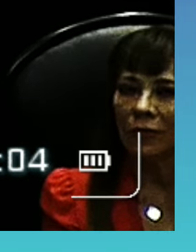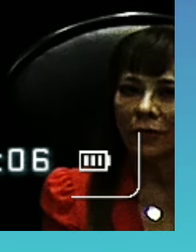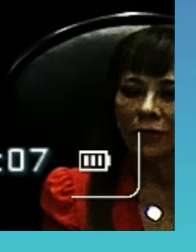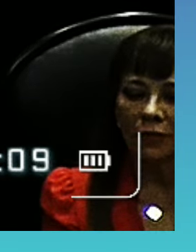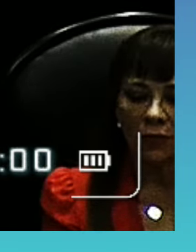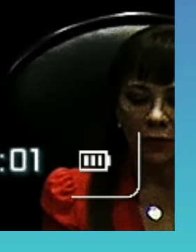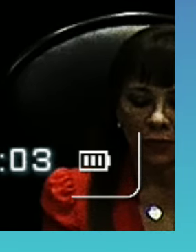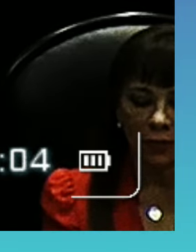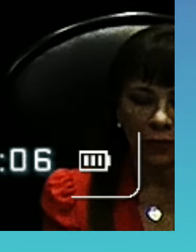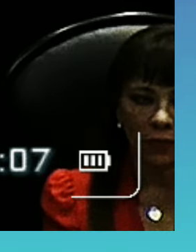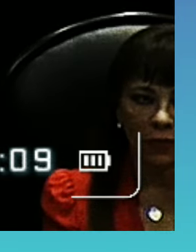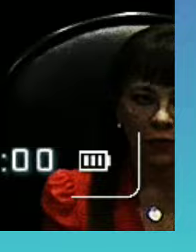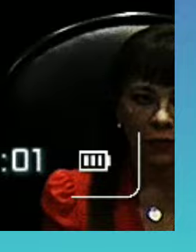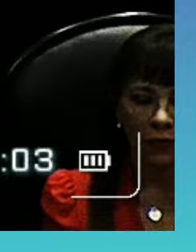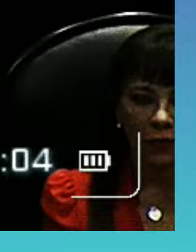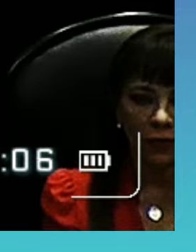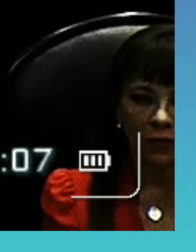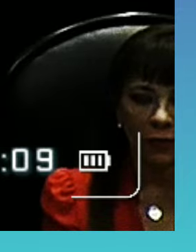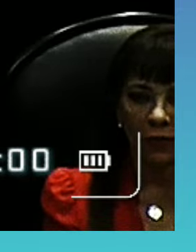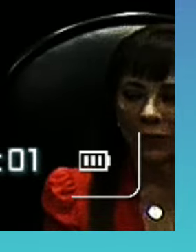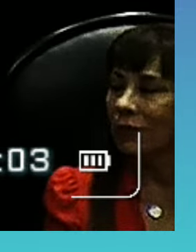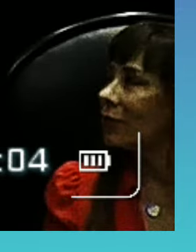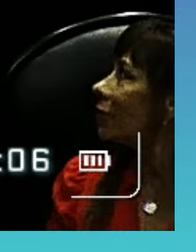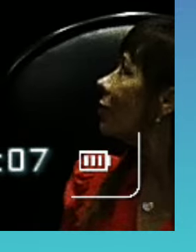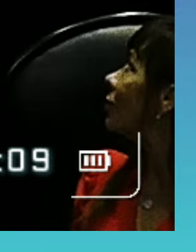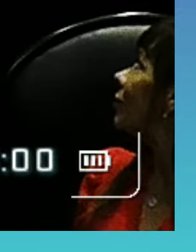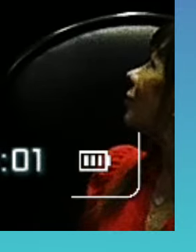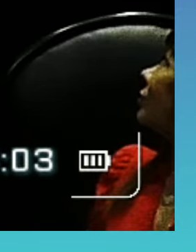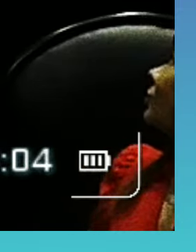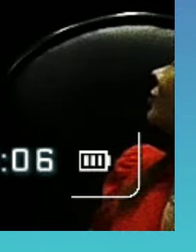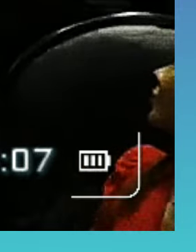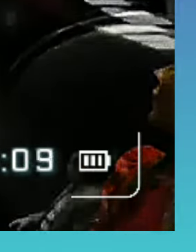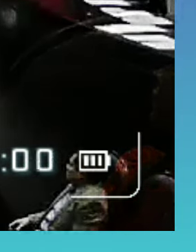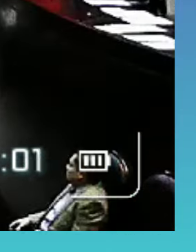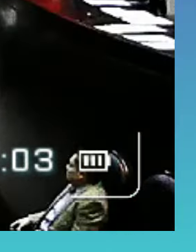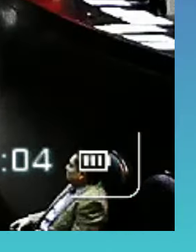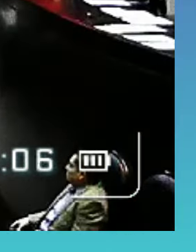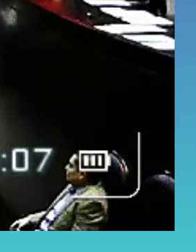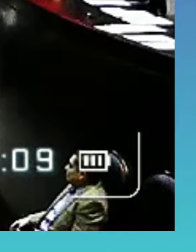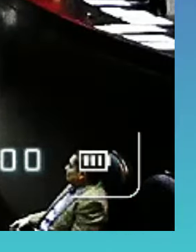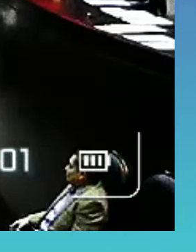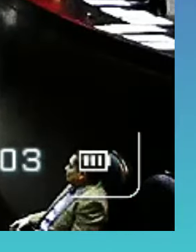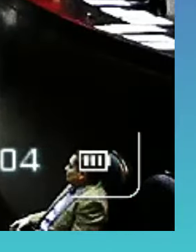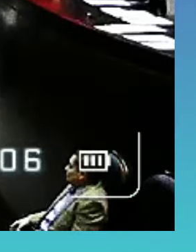si me permite leer solo 3 tesis de jurisprudencia.